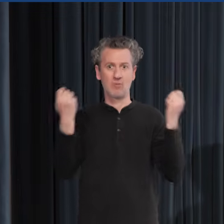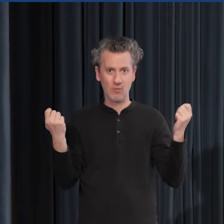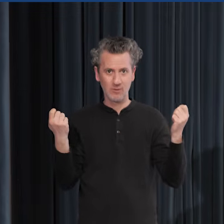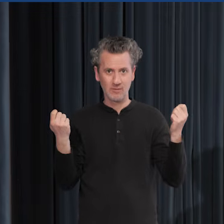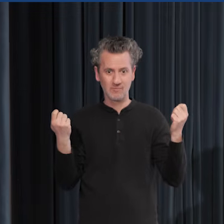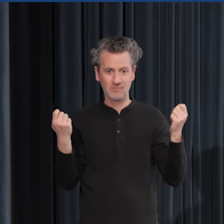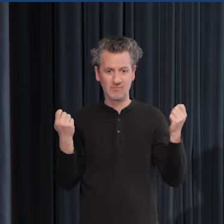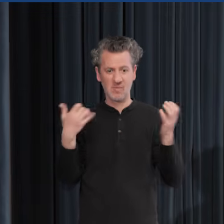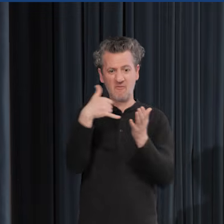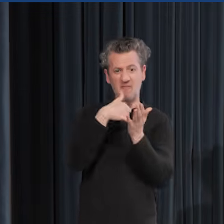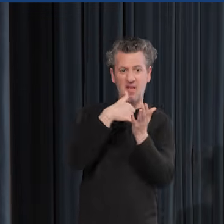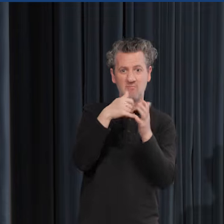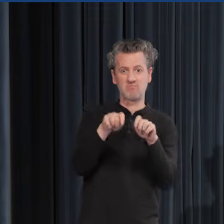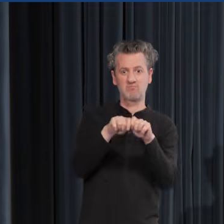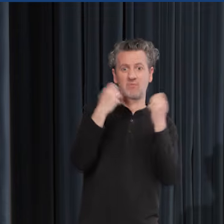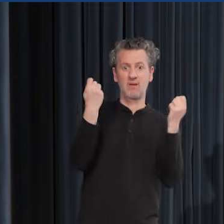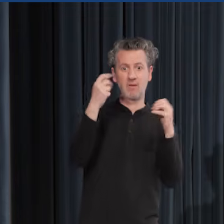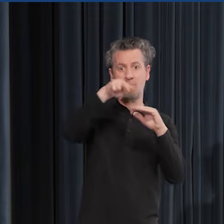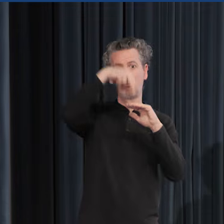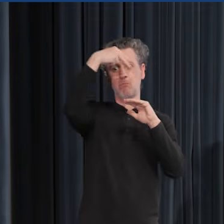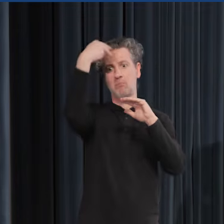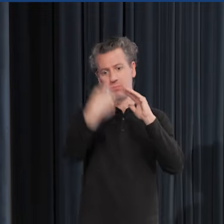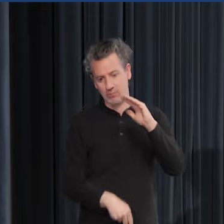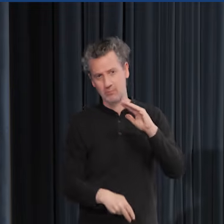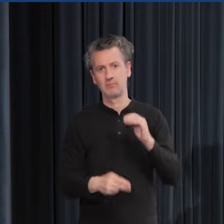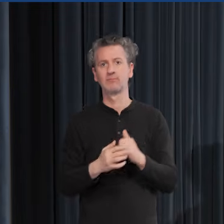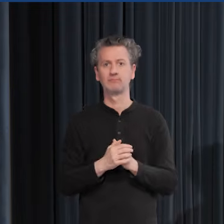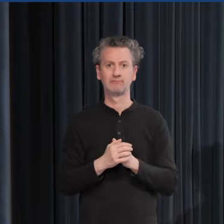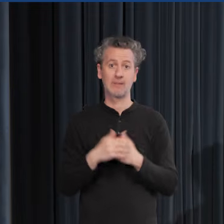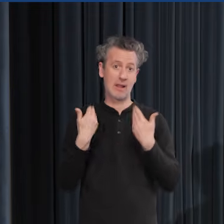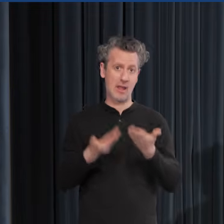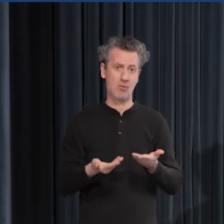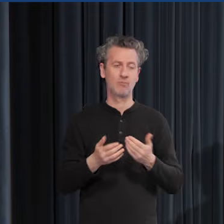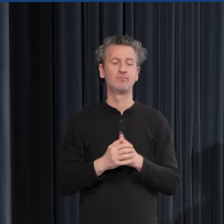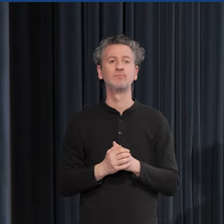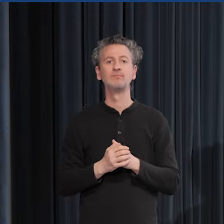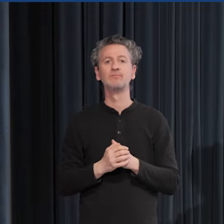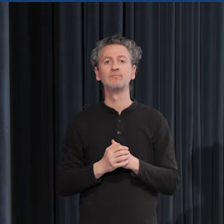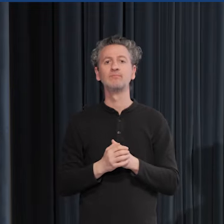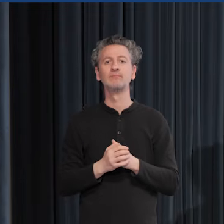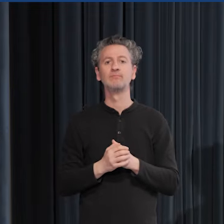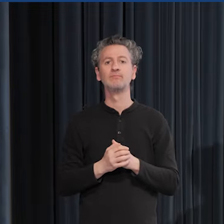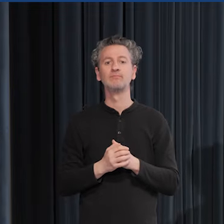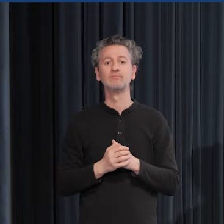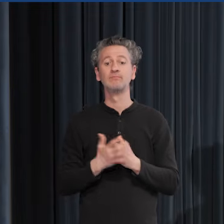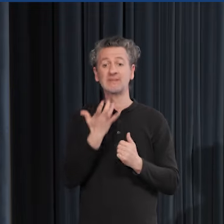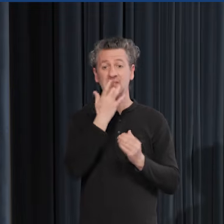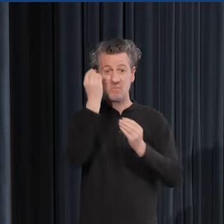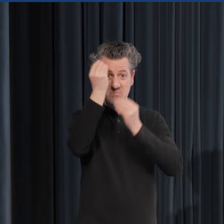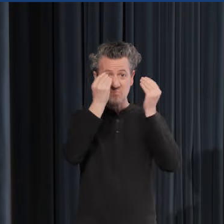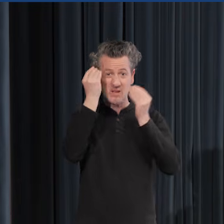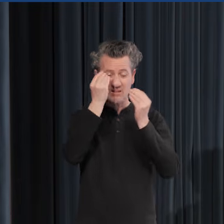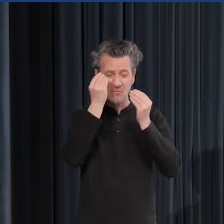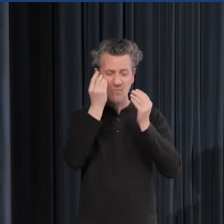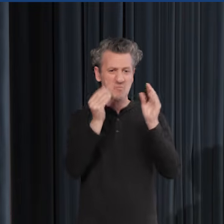rompen elementos frágiles y nos caemos a través de ella. Estas caídas, si pensamos un poquito, se